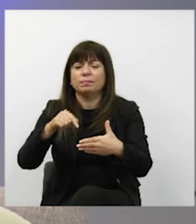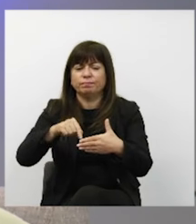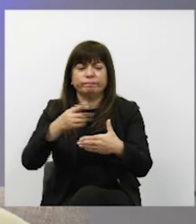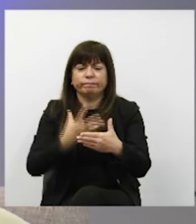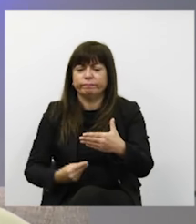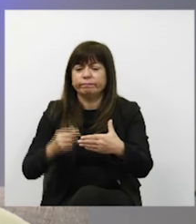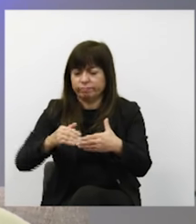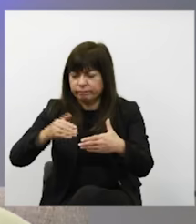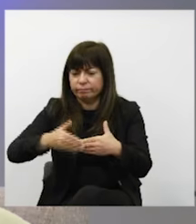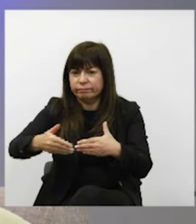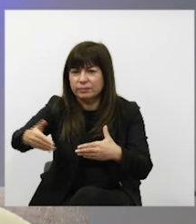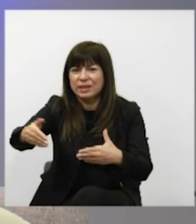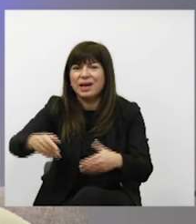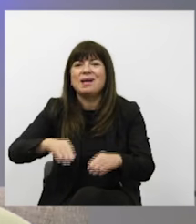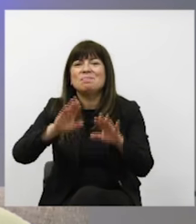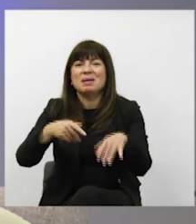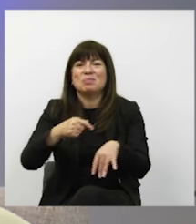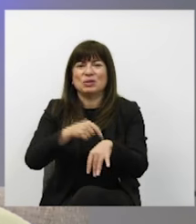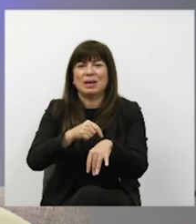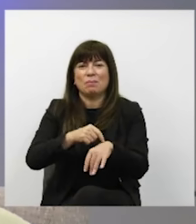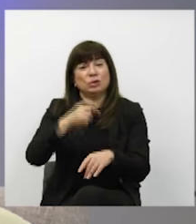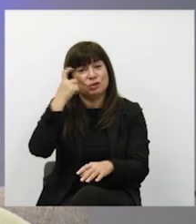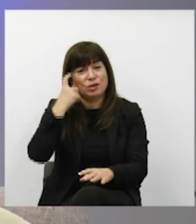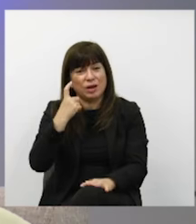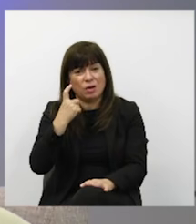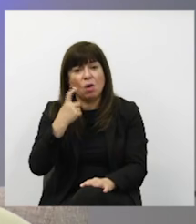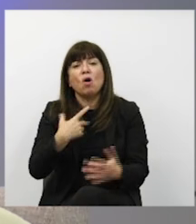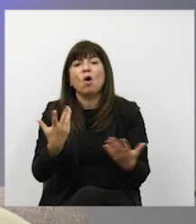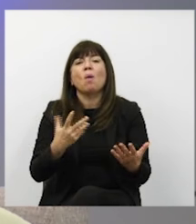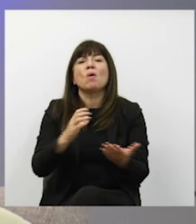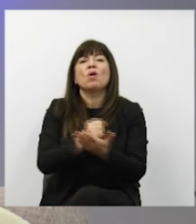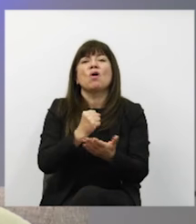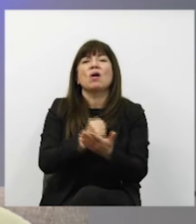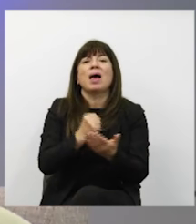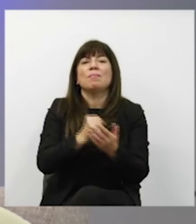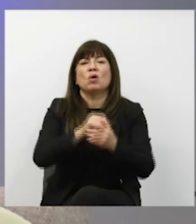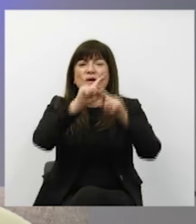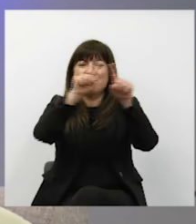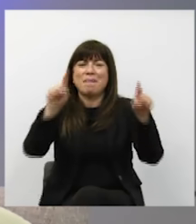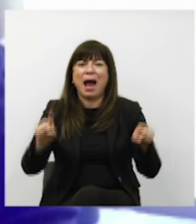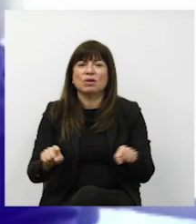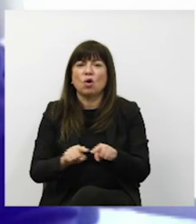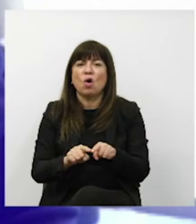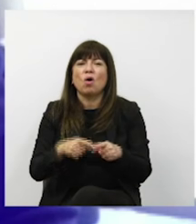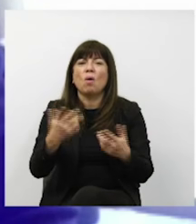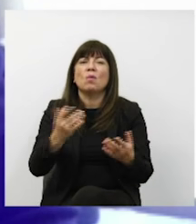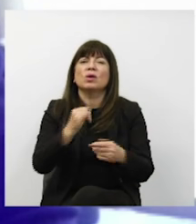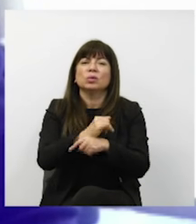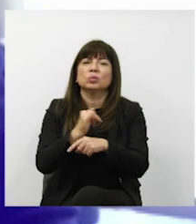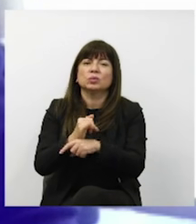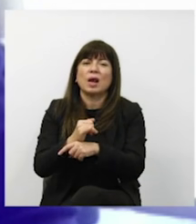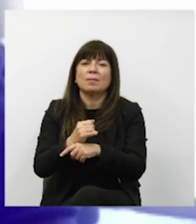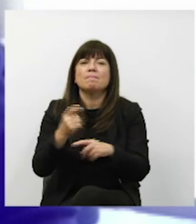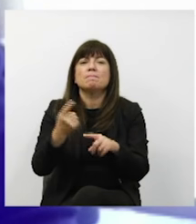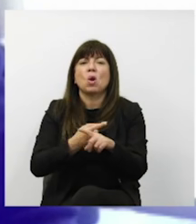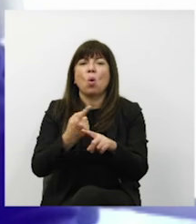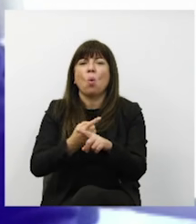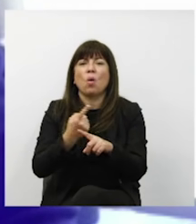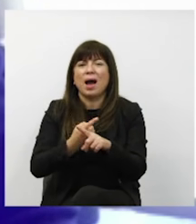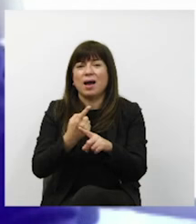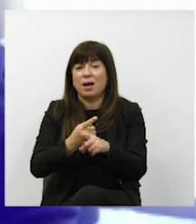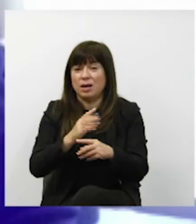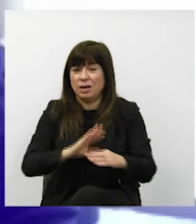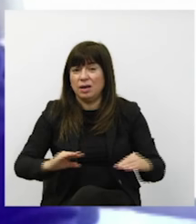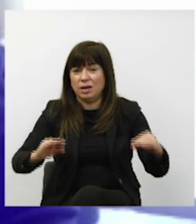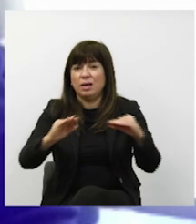un poco a la cosa más precisa, de cómo logramos, en el fondo, por un lado, generar ese marco institucional para que se produzcan estas conversaciones, y cómo logramos aprovechar el